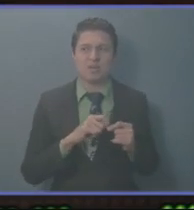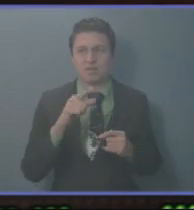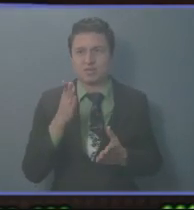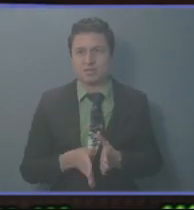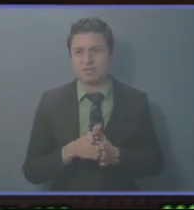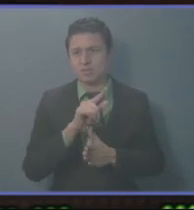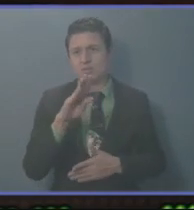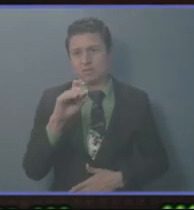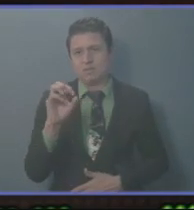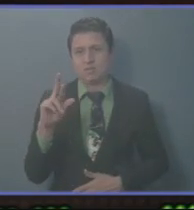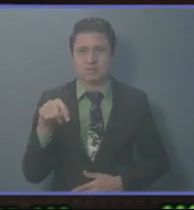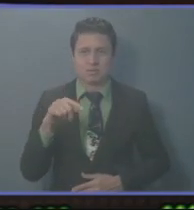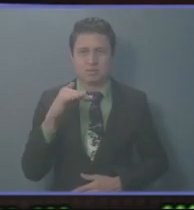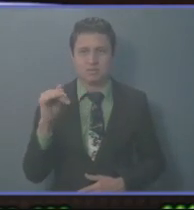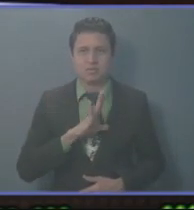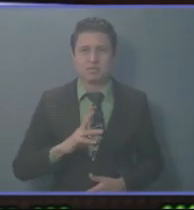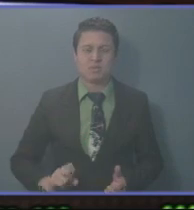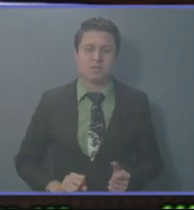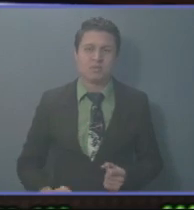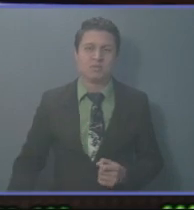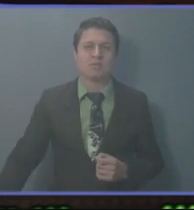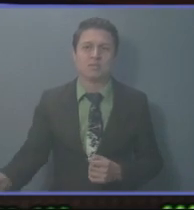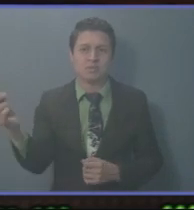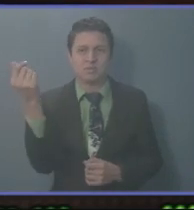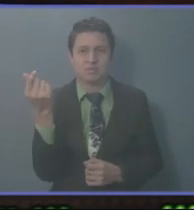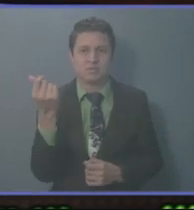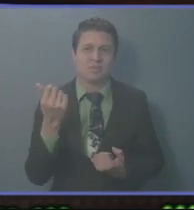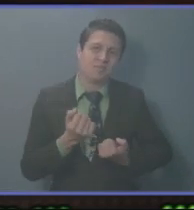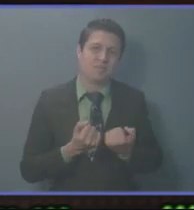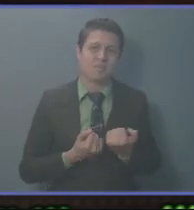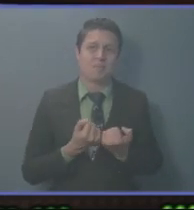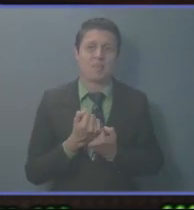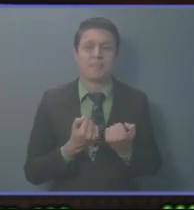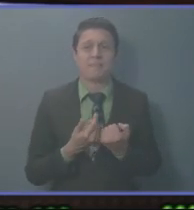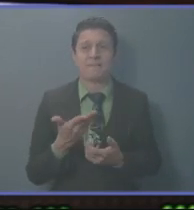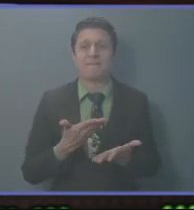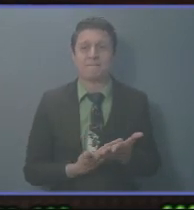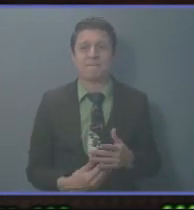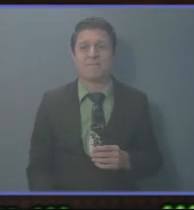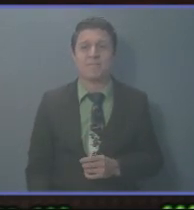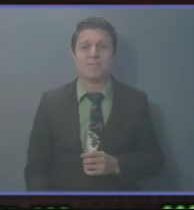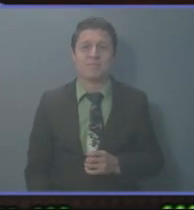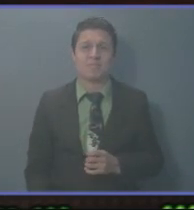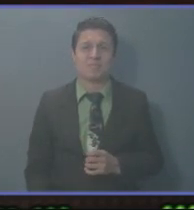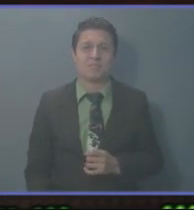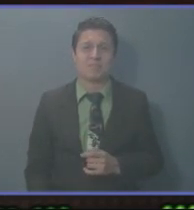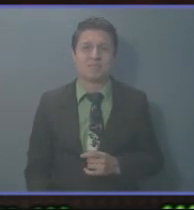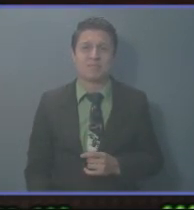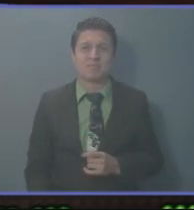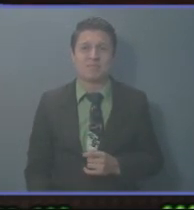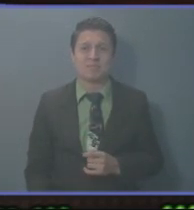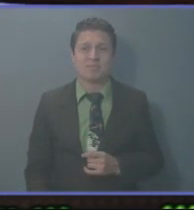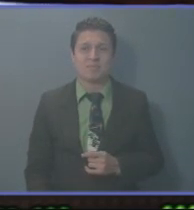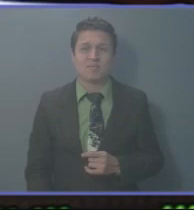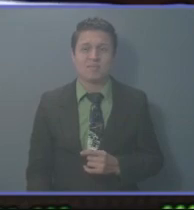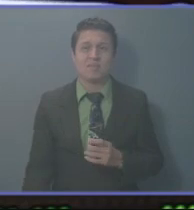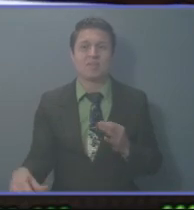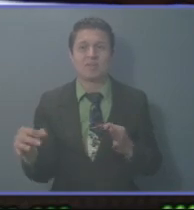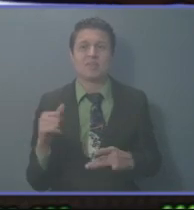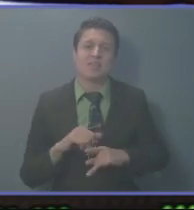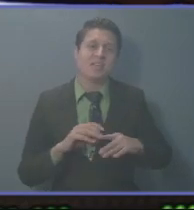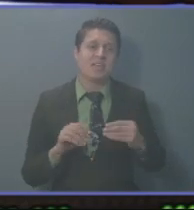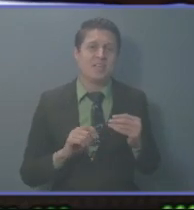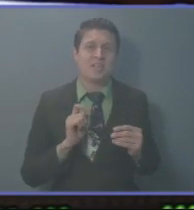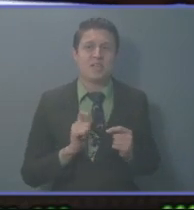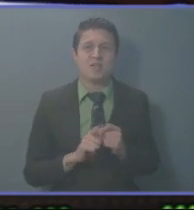de El Salvador y Fondo de Saneamiento y Fortalecimiento Financiero, y que no